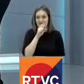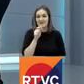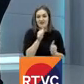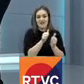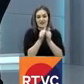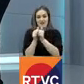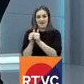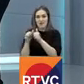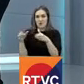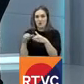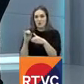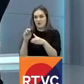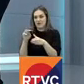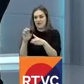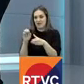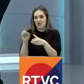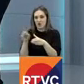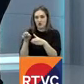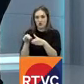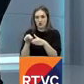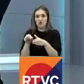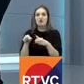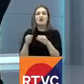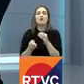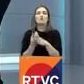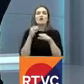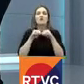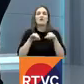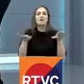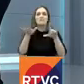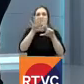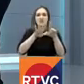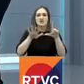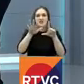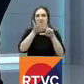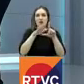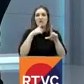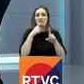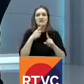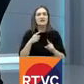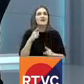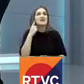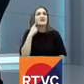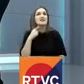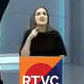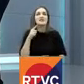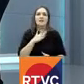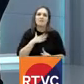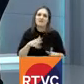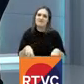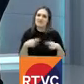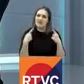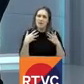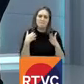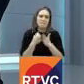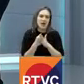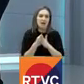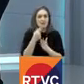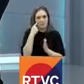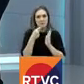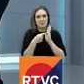el pasado 24 de enero. En el video dejó un mensaje esperanzador para los fanáticos del ciclismo. Grande